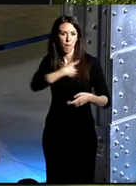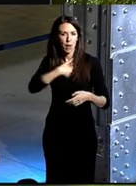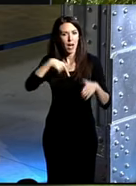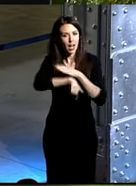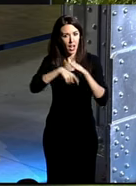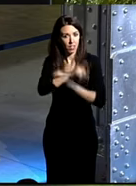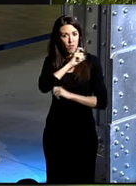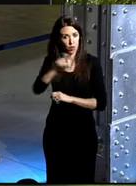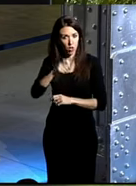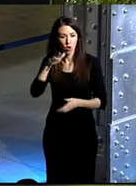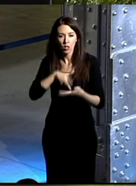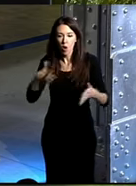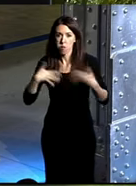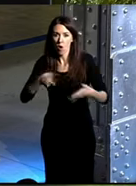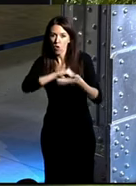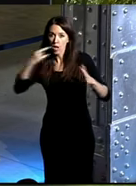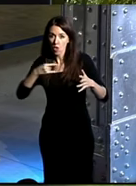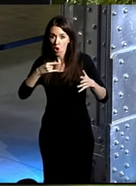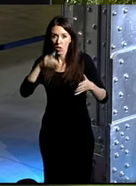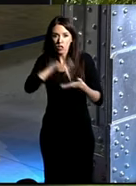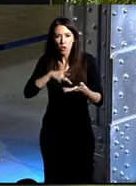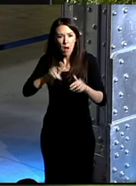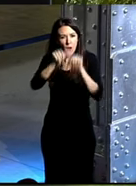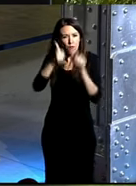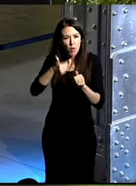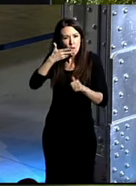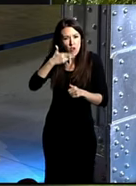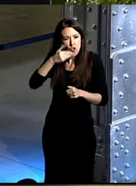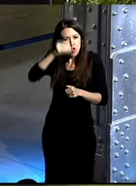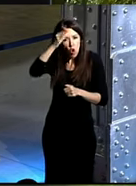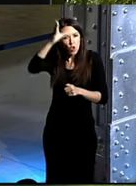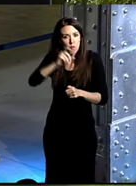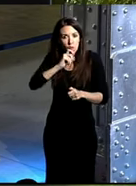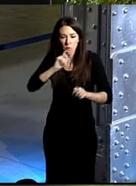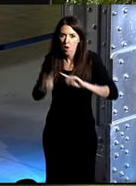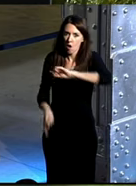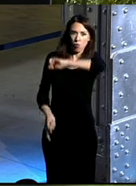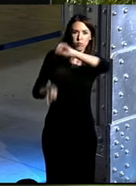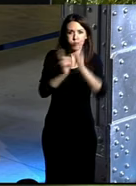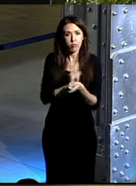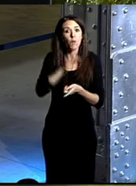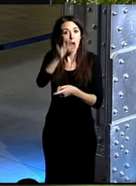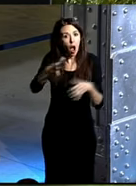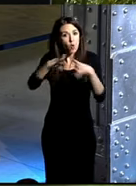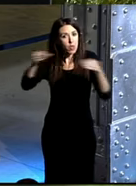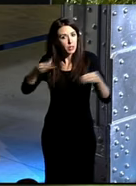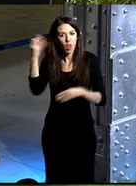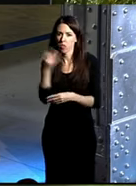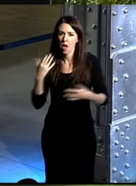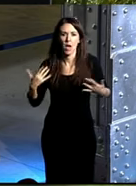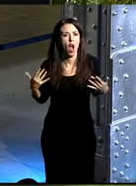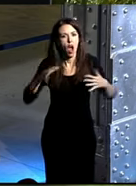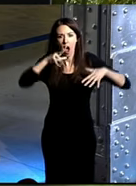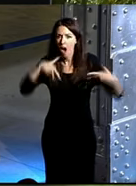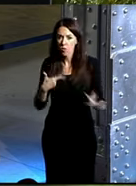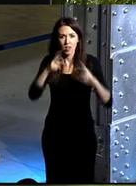de las nuevas tecnologías, las formas de generar conocimiento se han visto drásticamente modificadas y las universidades deben ponerse al